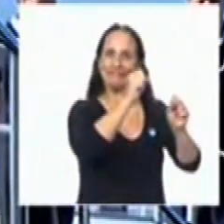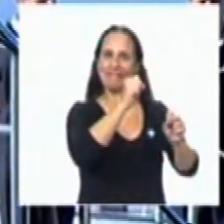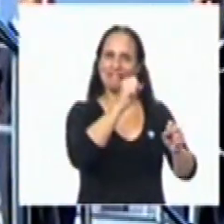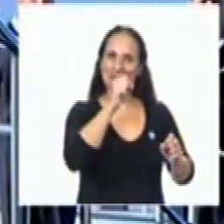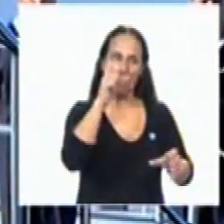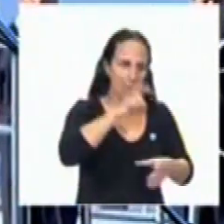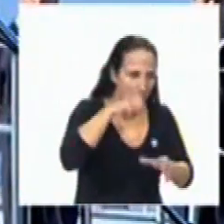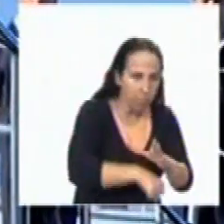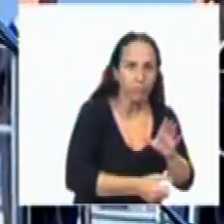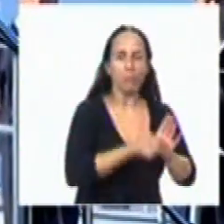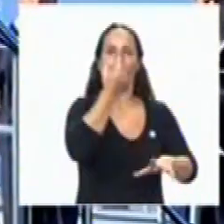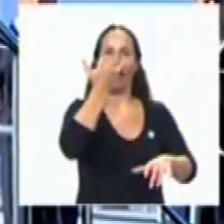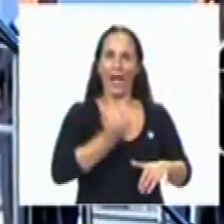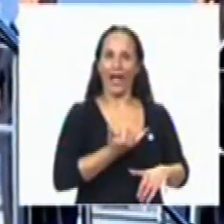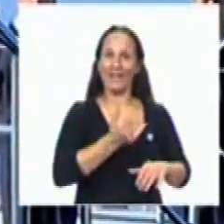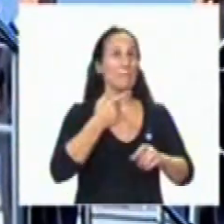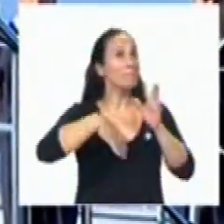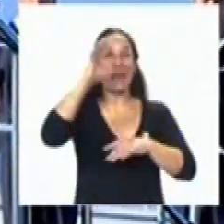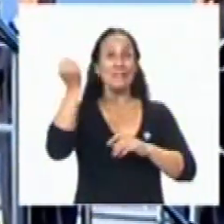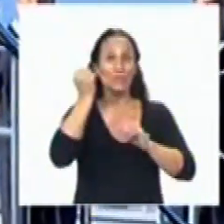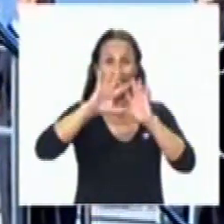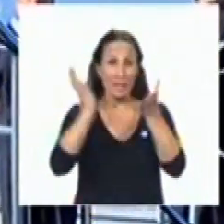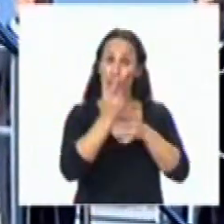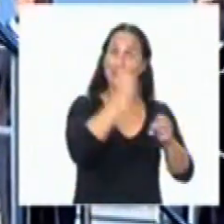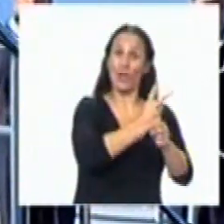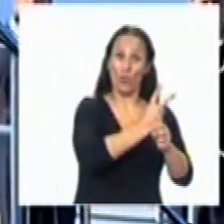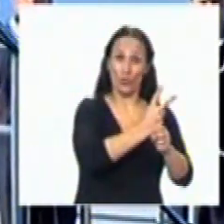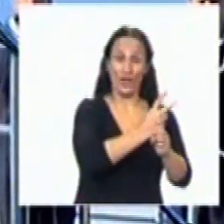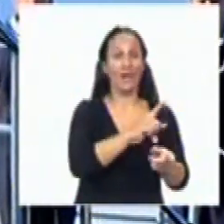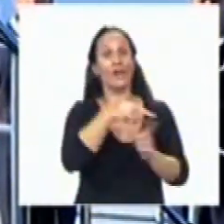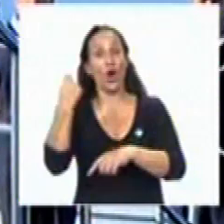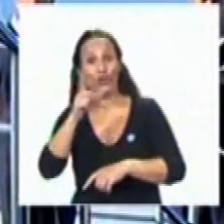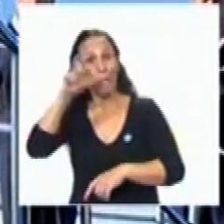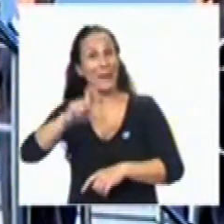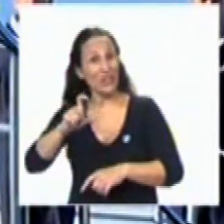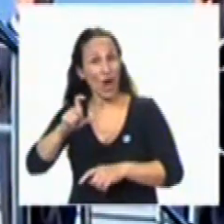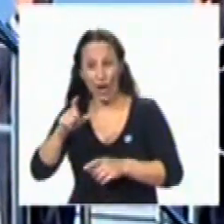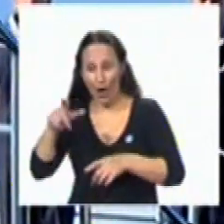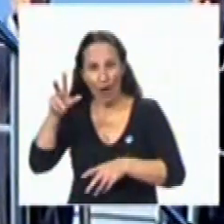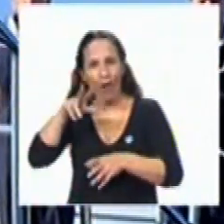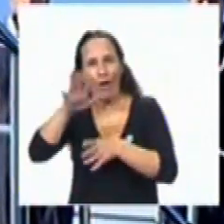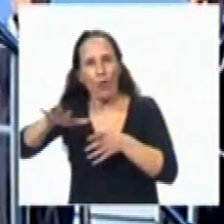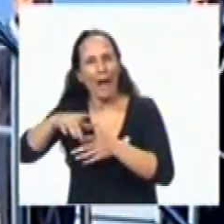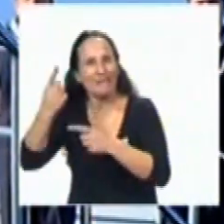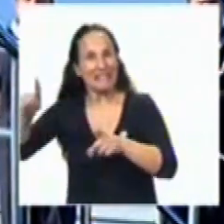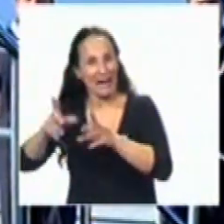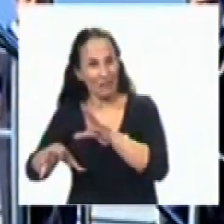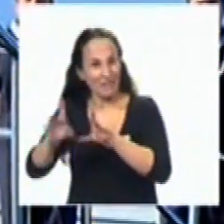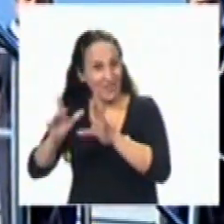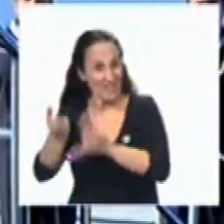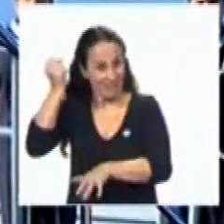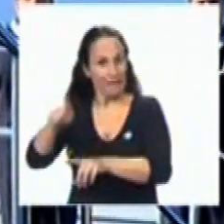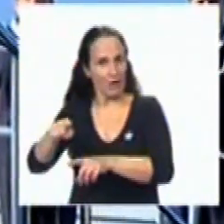más importante del mundo y la cuarta de gas no convencional, de petróleo no convencional más importante del